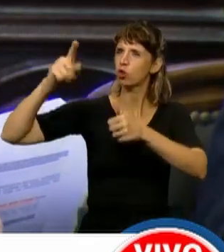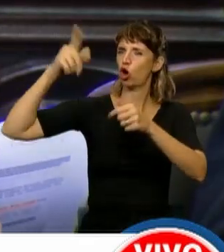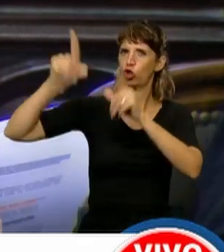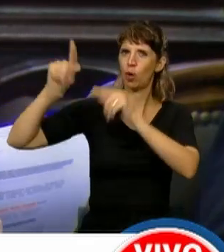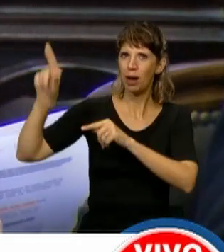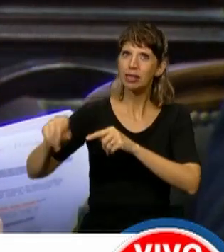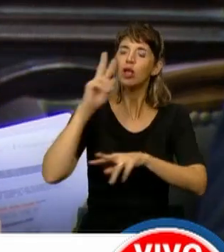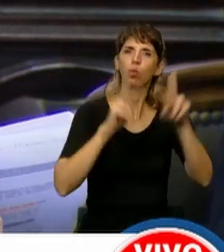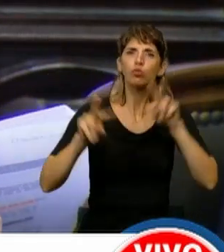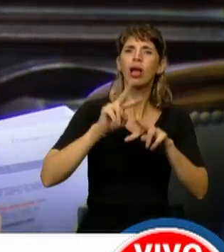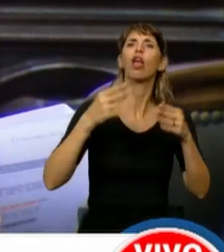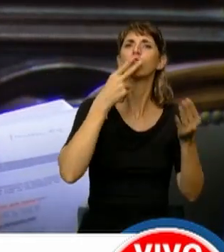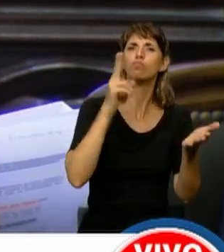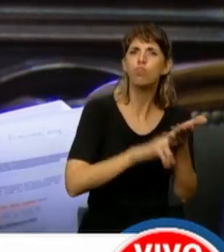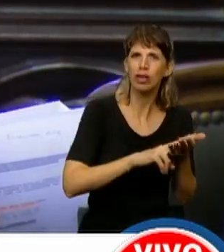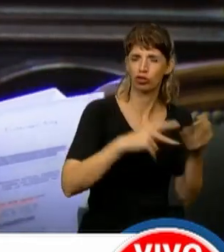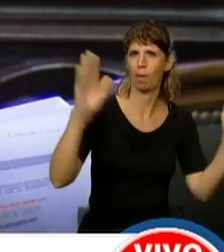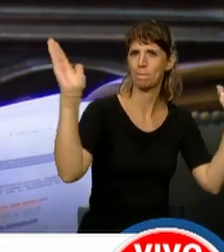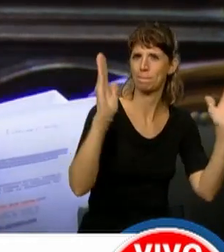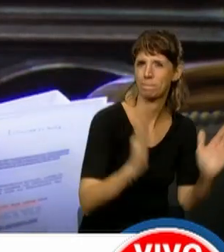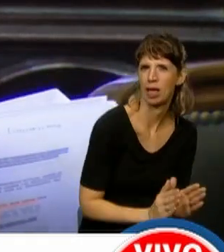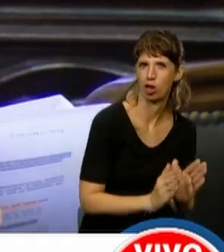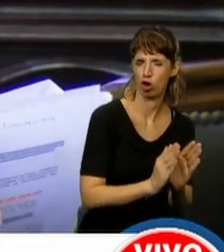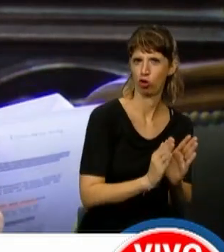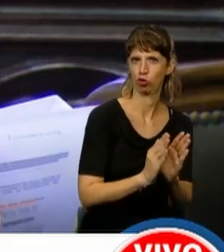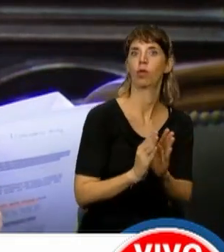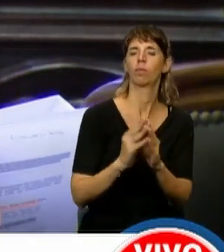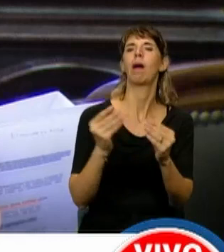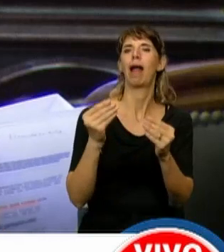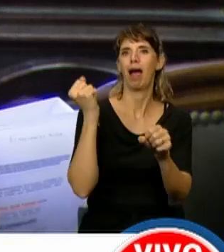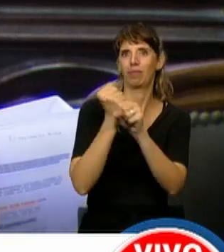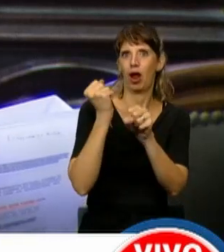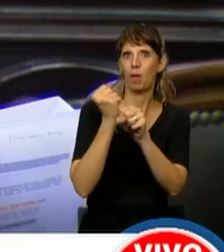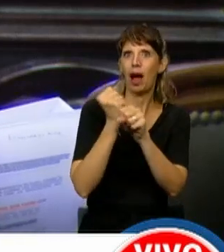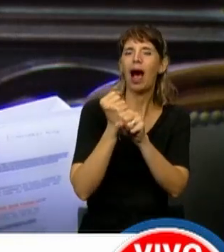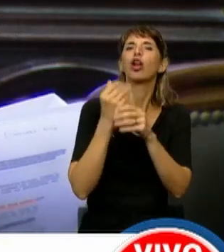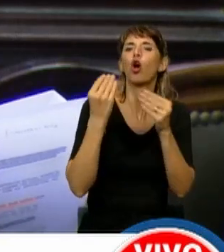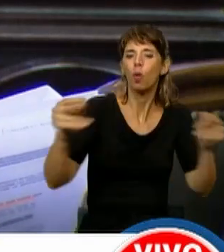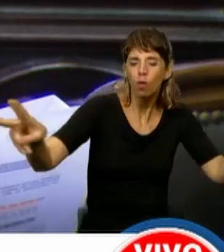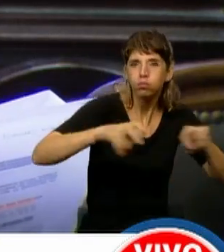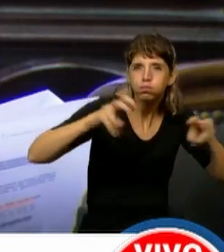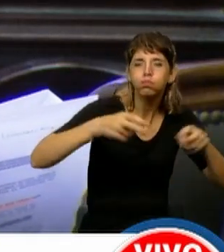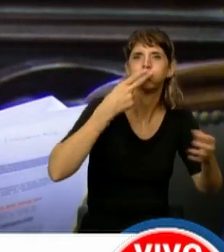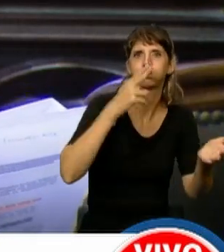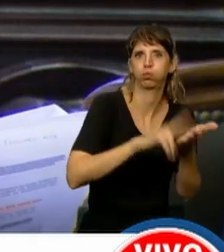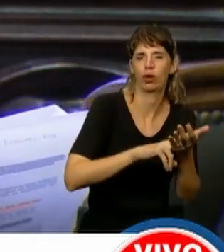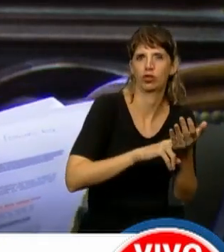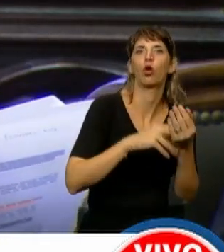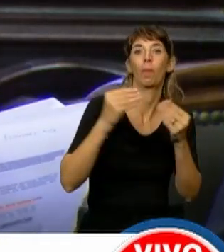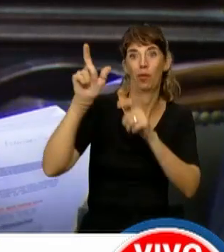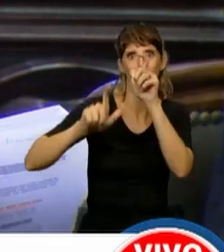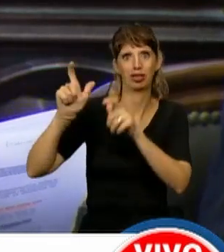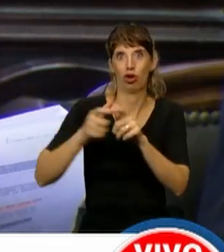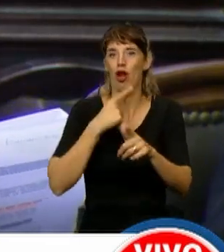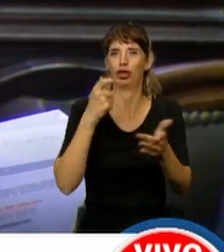el costo fiscal y fundamentalmente trabajar en la eficiencia y en la inteligencia fiscal para combatir la evasión del